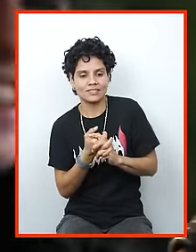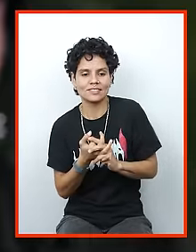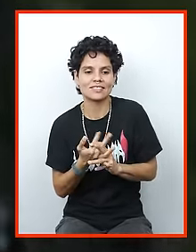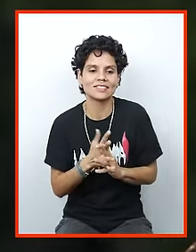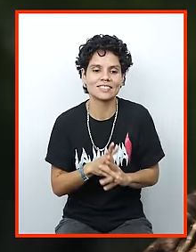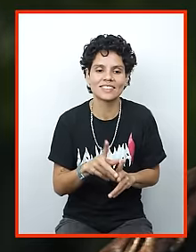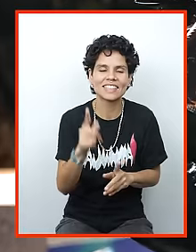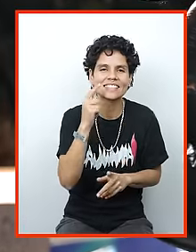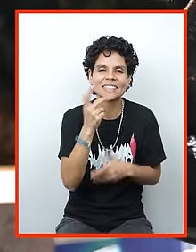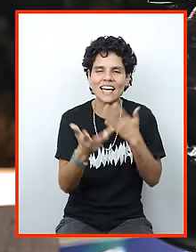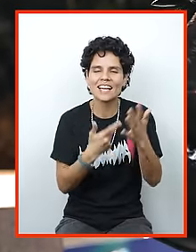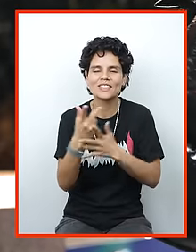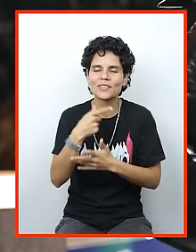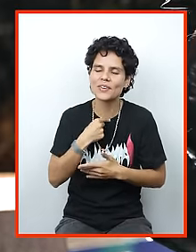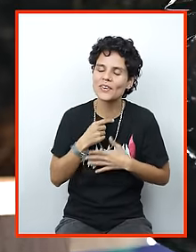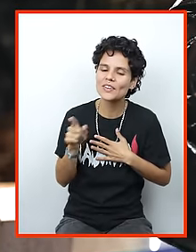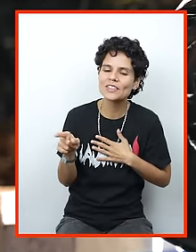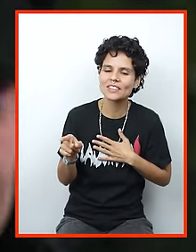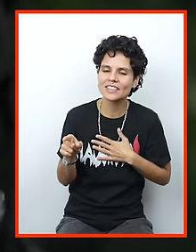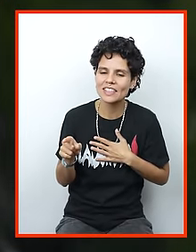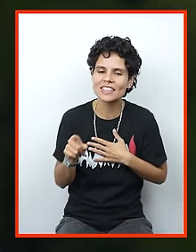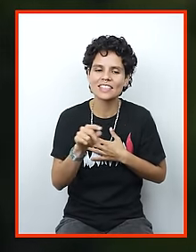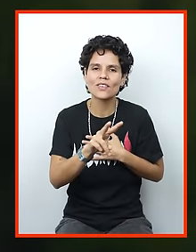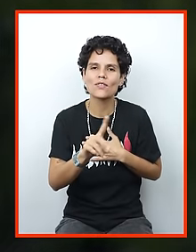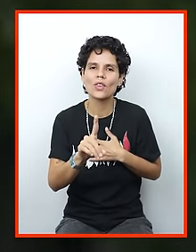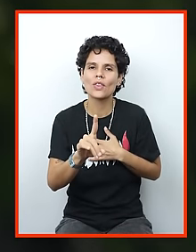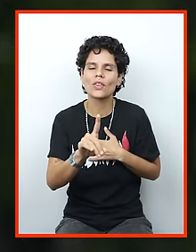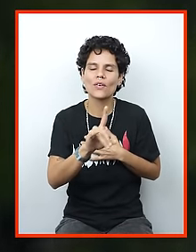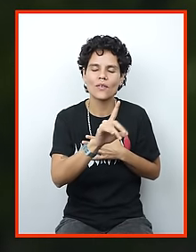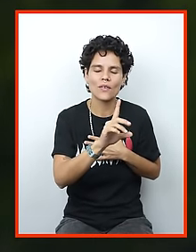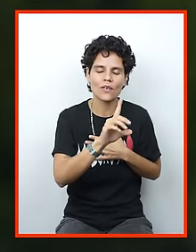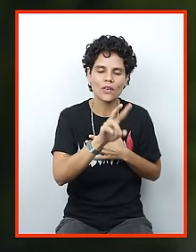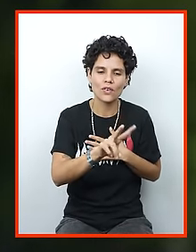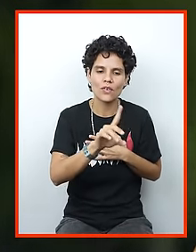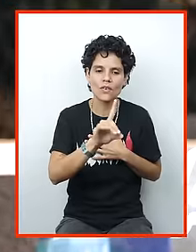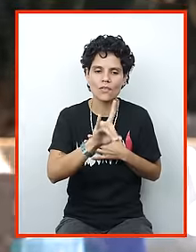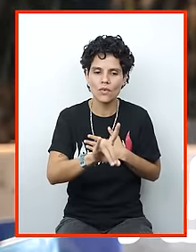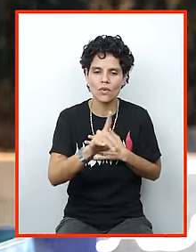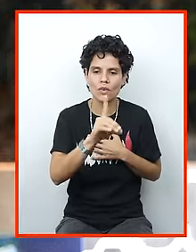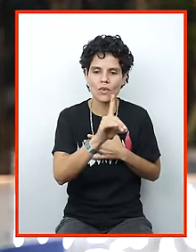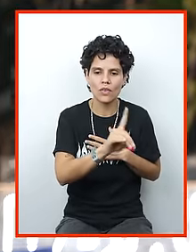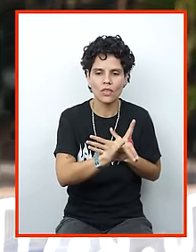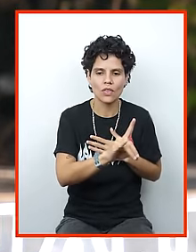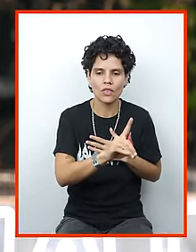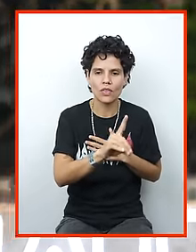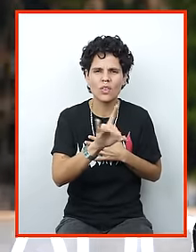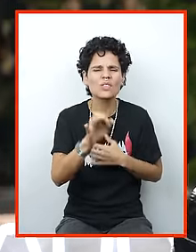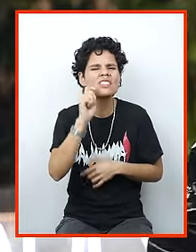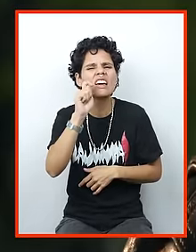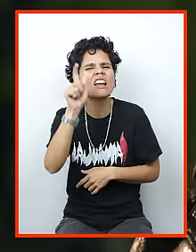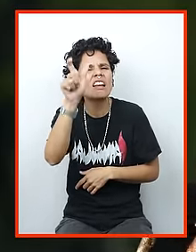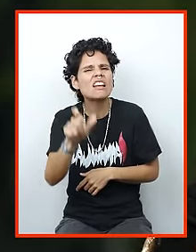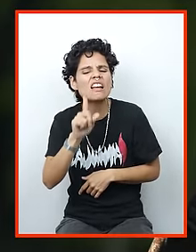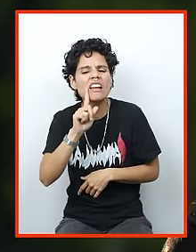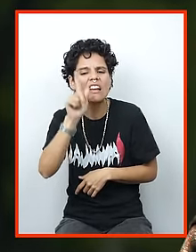Oye, me encanta esa canción, Cristina. ¿Con el vudú? Sí, con vudú. ¿Quién chucha es Cristina, hermano?